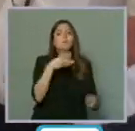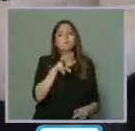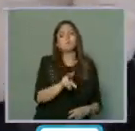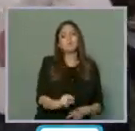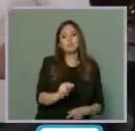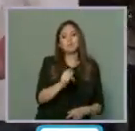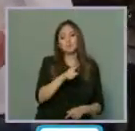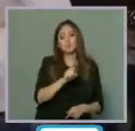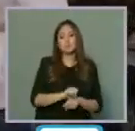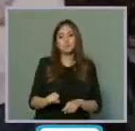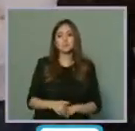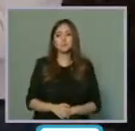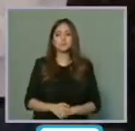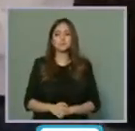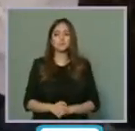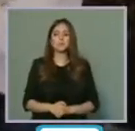Moscú. Sí.